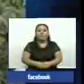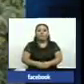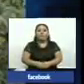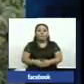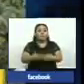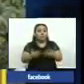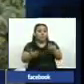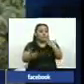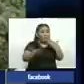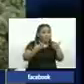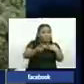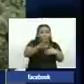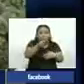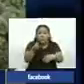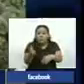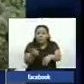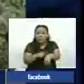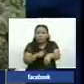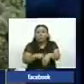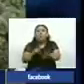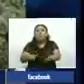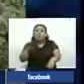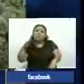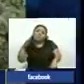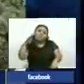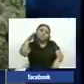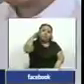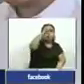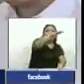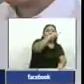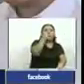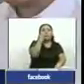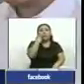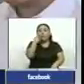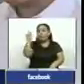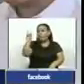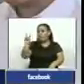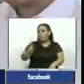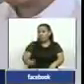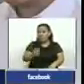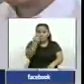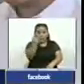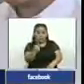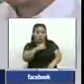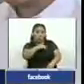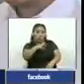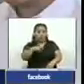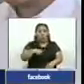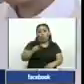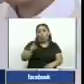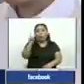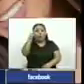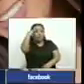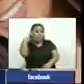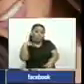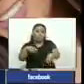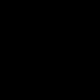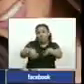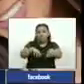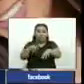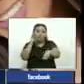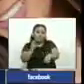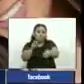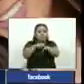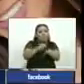Tenemos información actualizada sobre el accidente aéreo registrado en Venezuela. Empresarios y dos modelos están entre las personas que viajaban en la